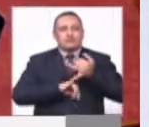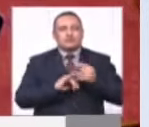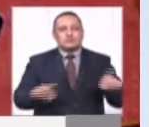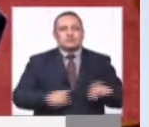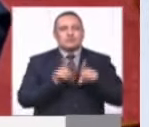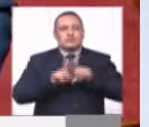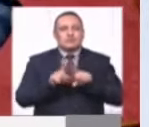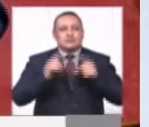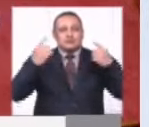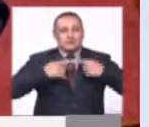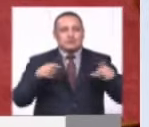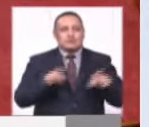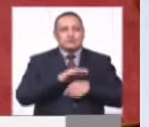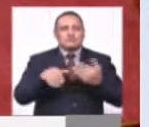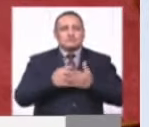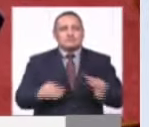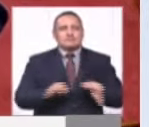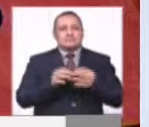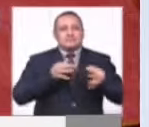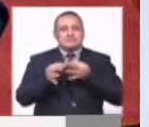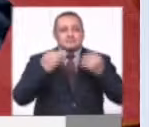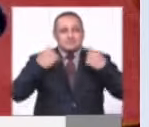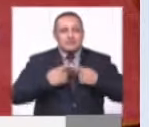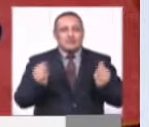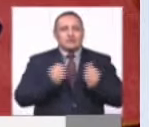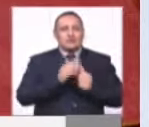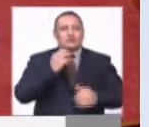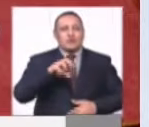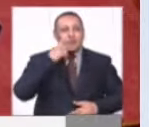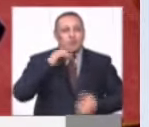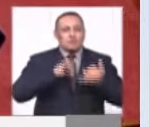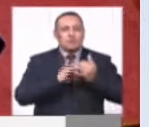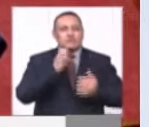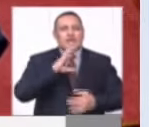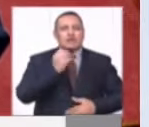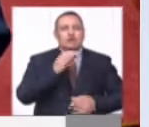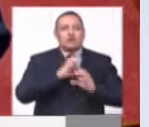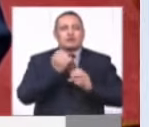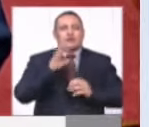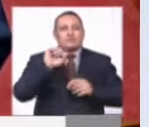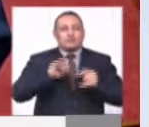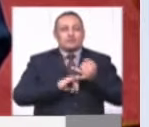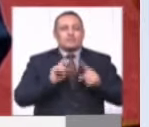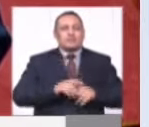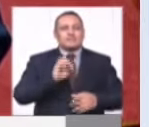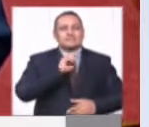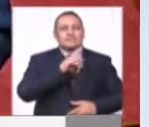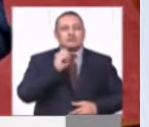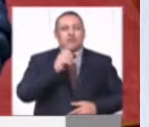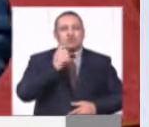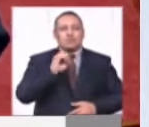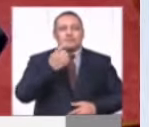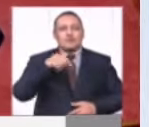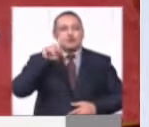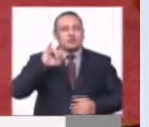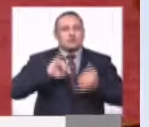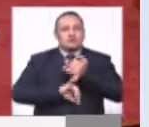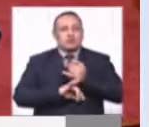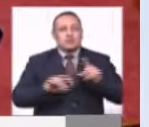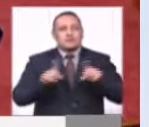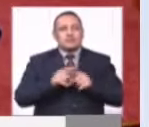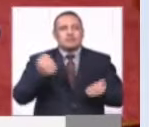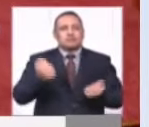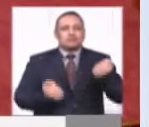flujo laminar, entre otros equipos como endoscopios, ecógrafos, 121 millones de soles, brigadas